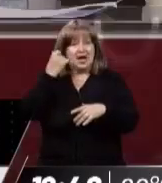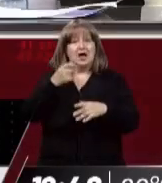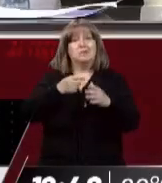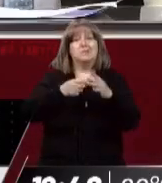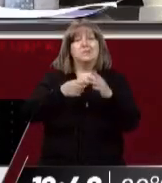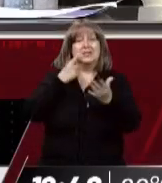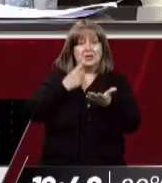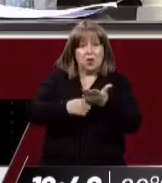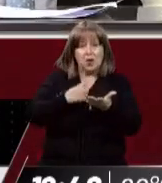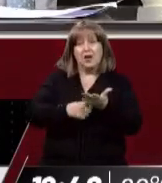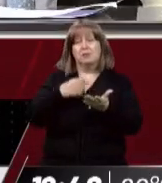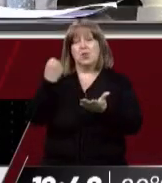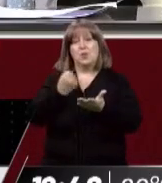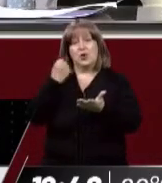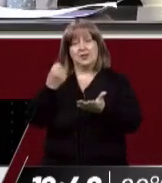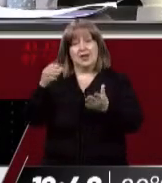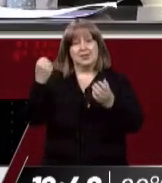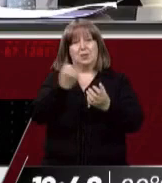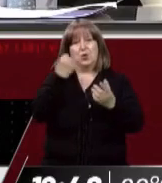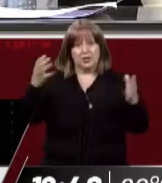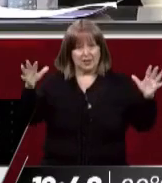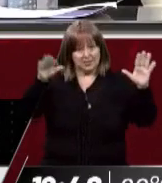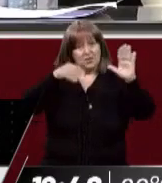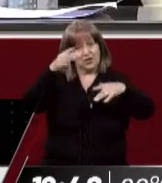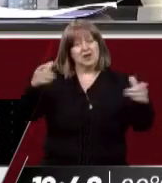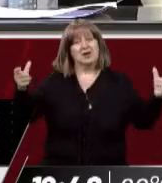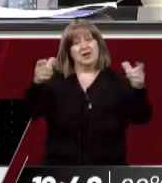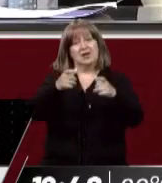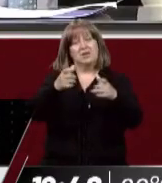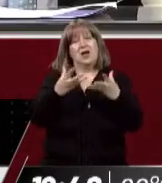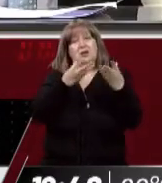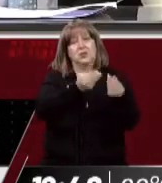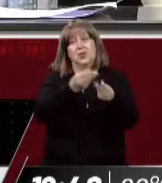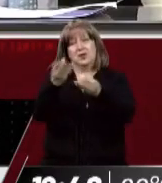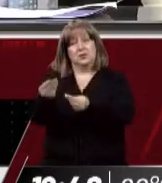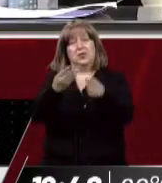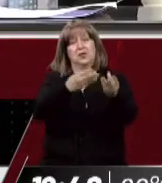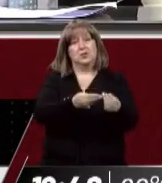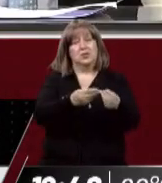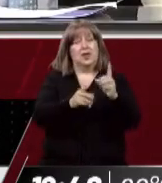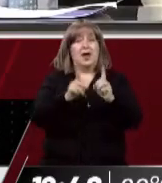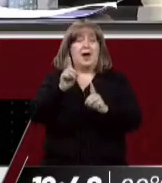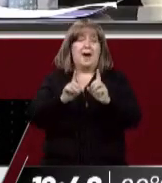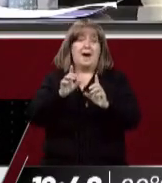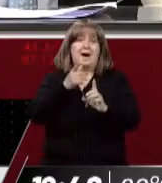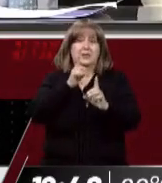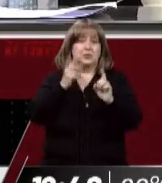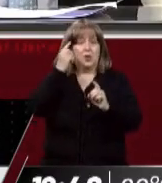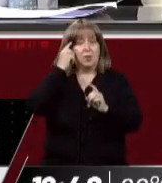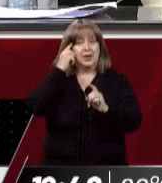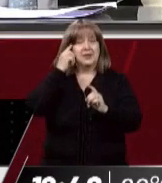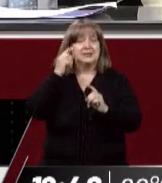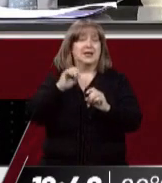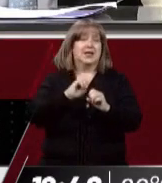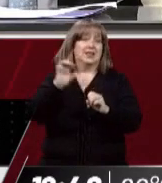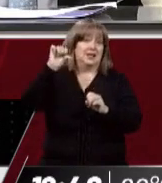son estos grupos y lo importante que es tener un lugar para pedir ayuda cuando creemos que todo se derrumba a nuestro alrededor.